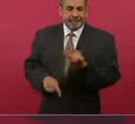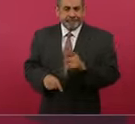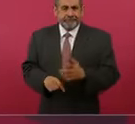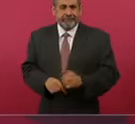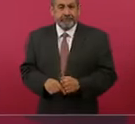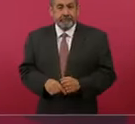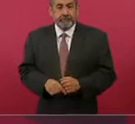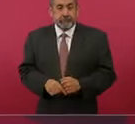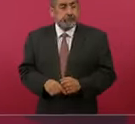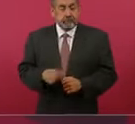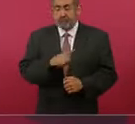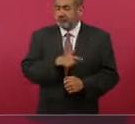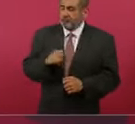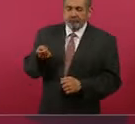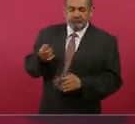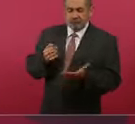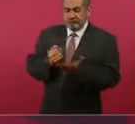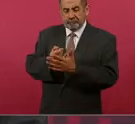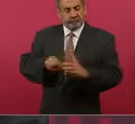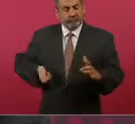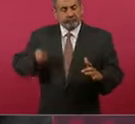Y me desaforaron,